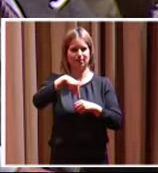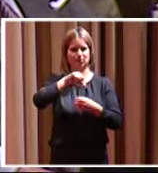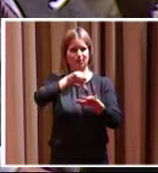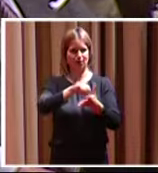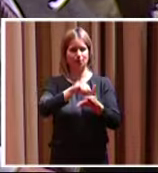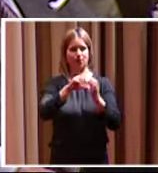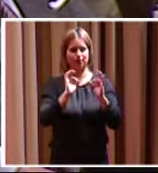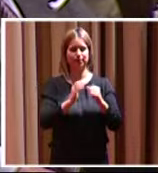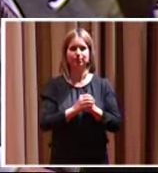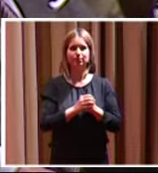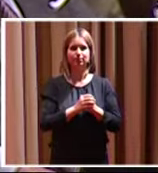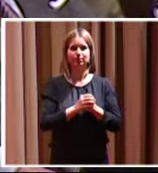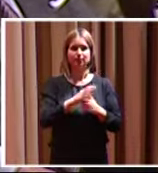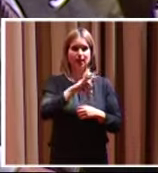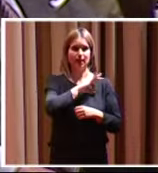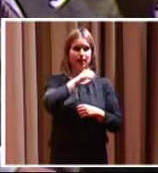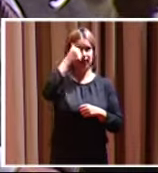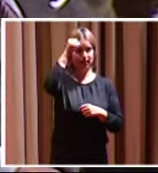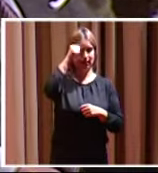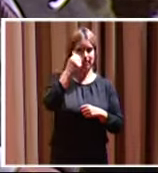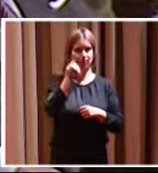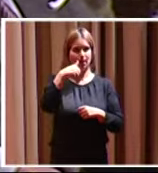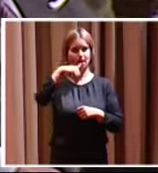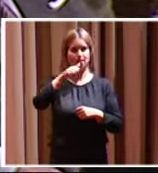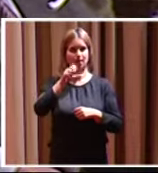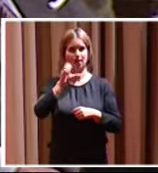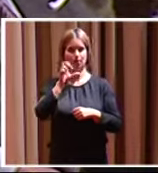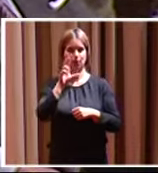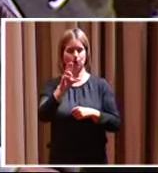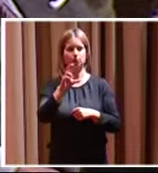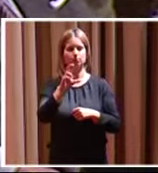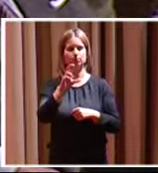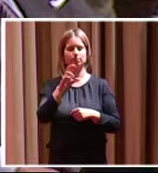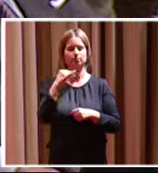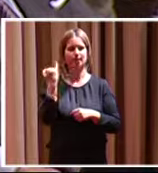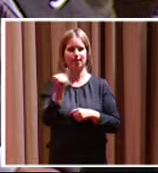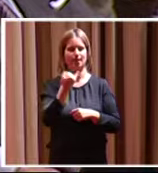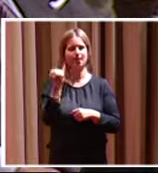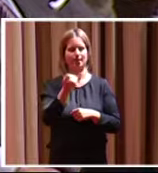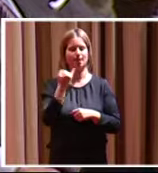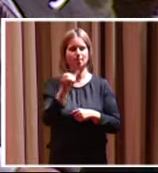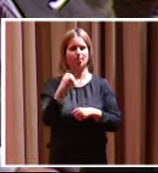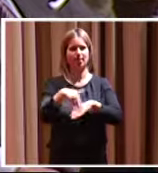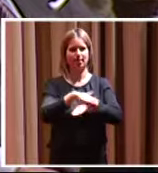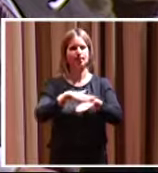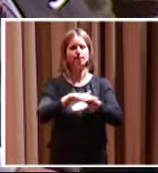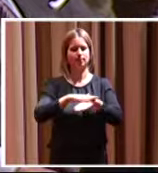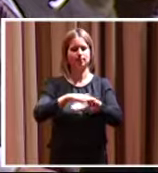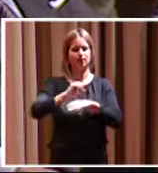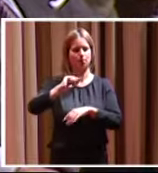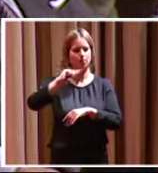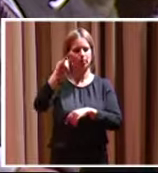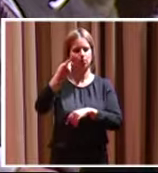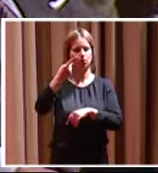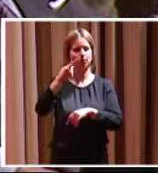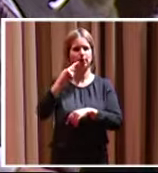ciudad. Estimado Amador Enseñat y Berea, jefe de Estado Mayor del Ejército